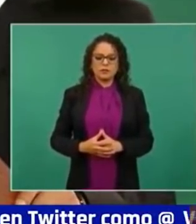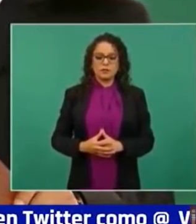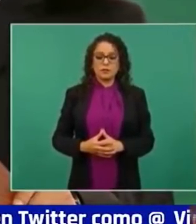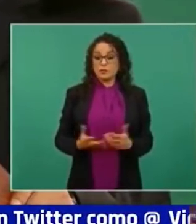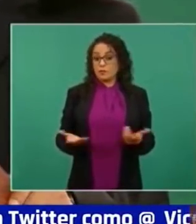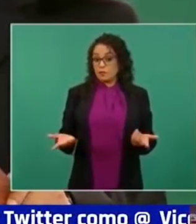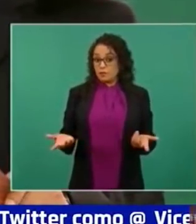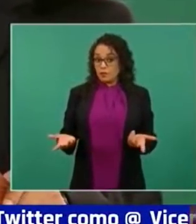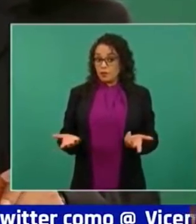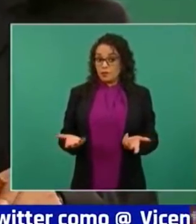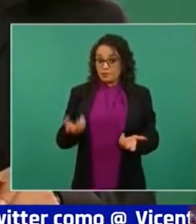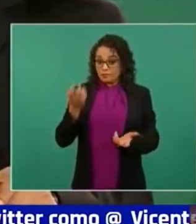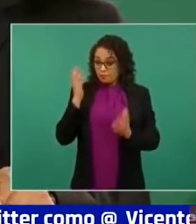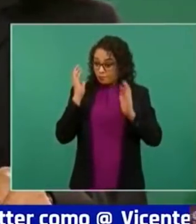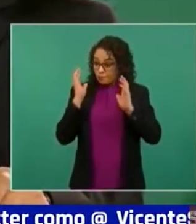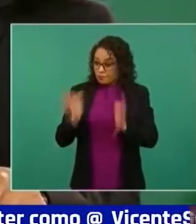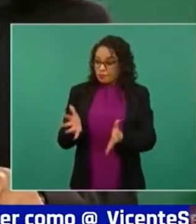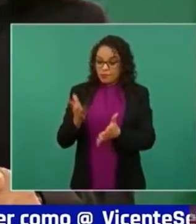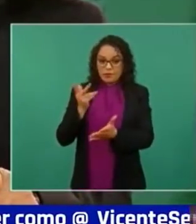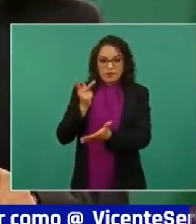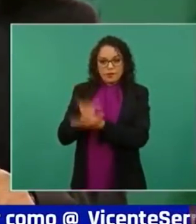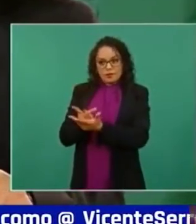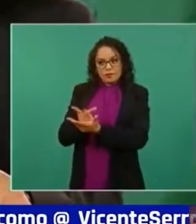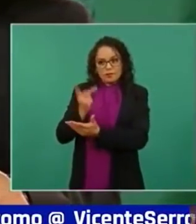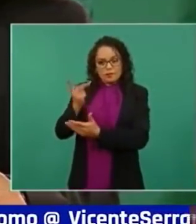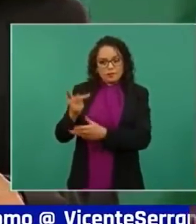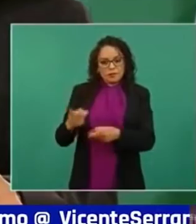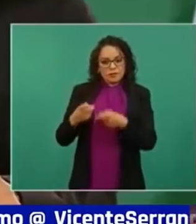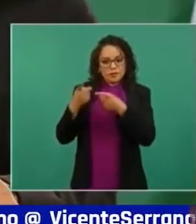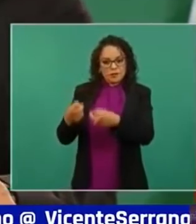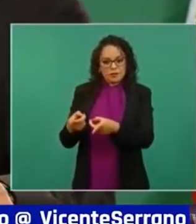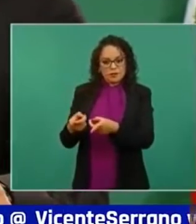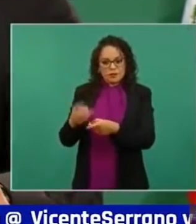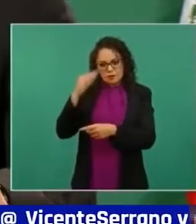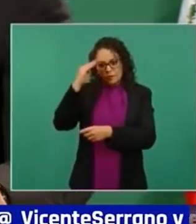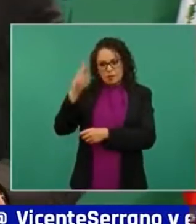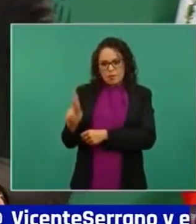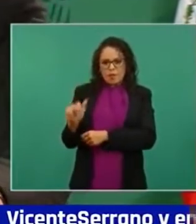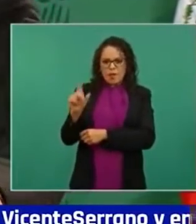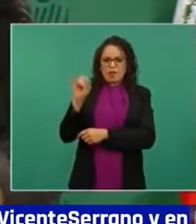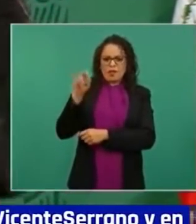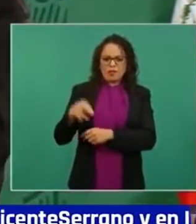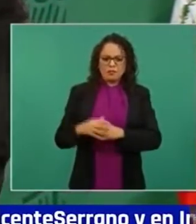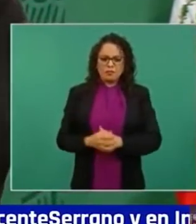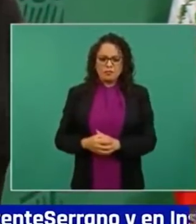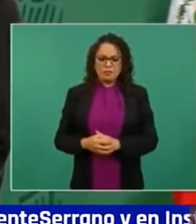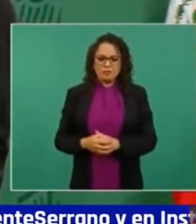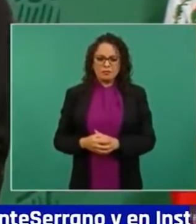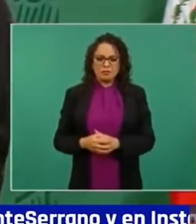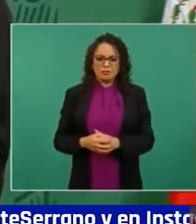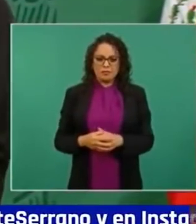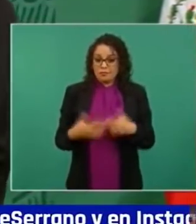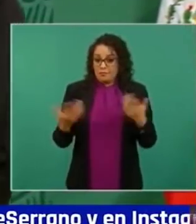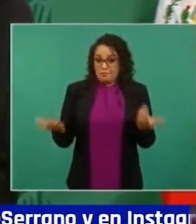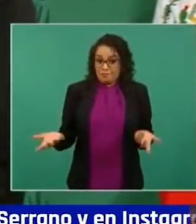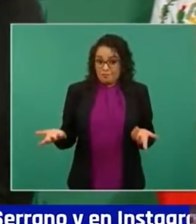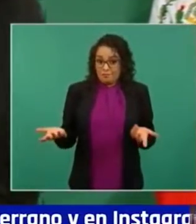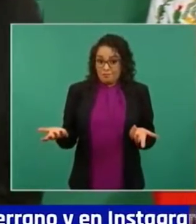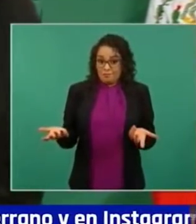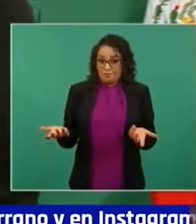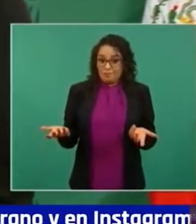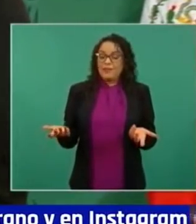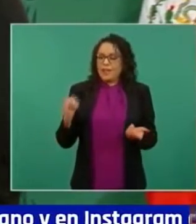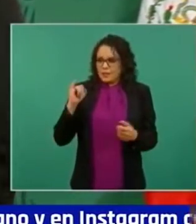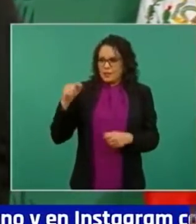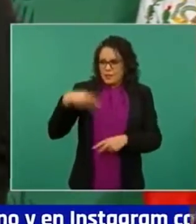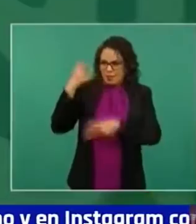hasta premiaron al señor Padilla a la Feria del Libro, pero el que recibió el